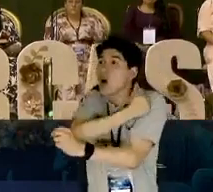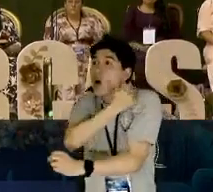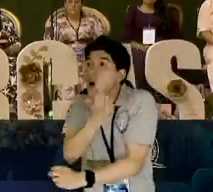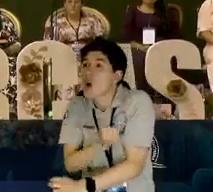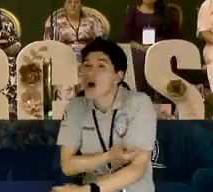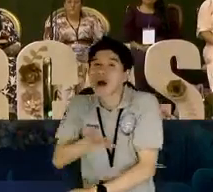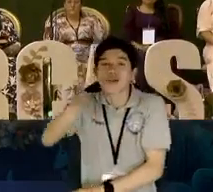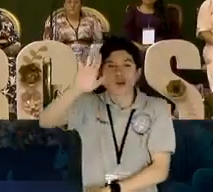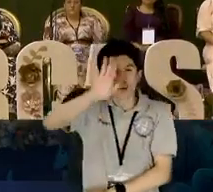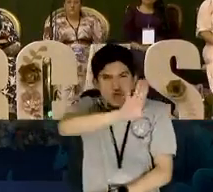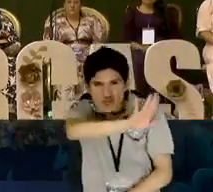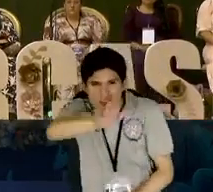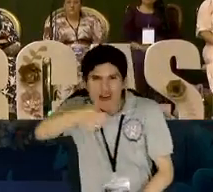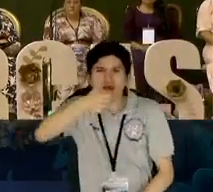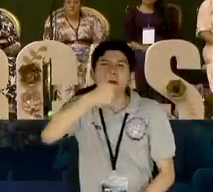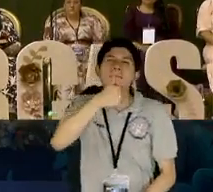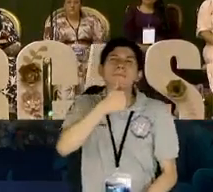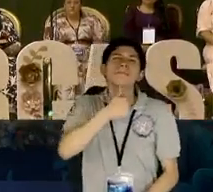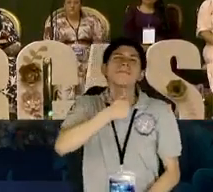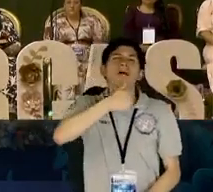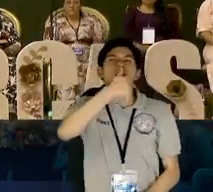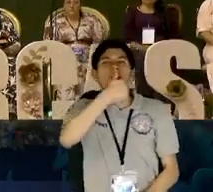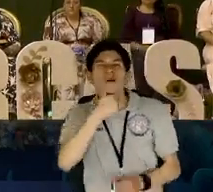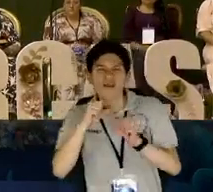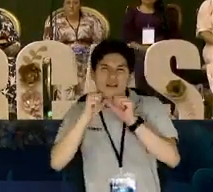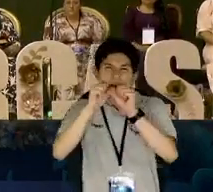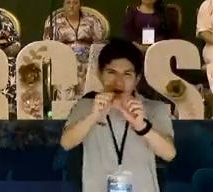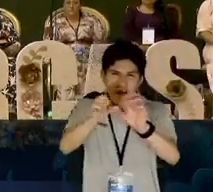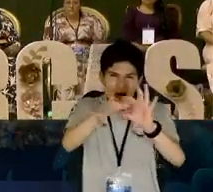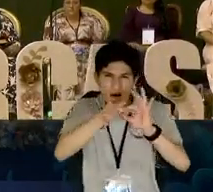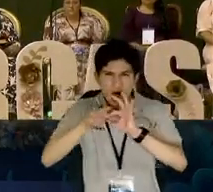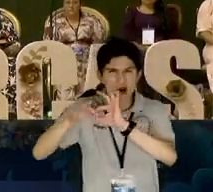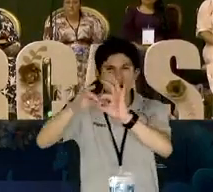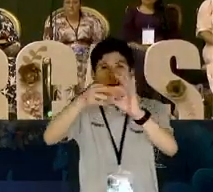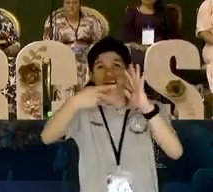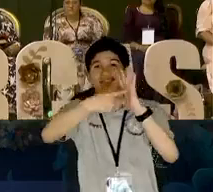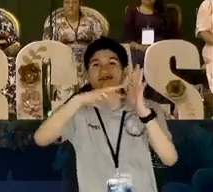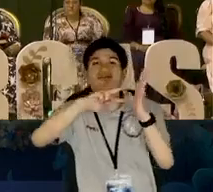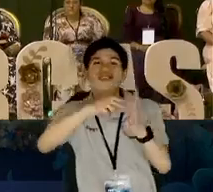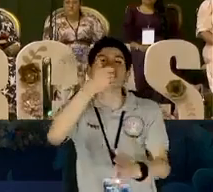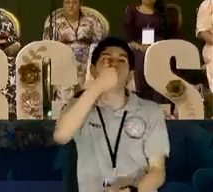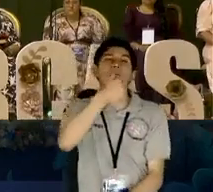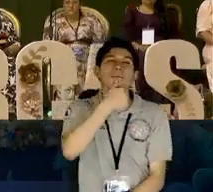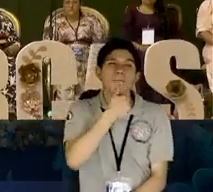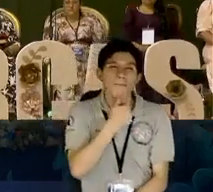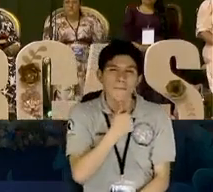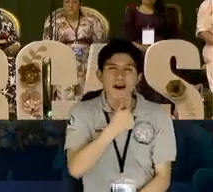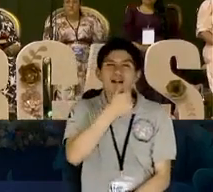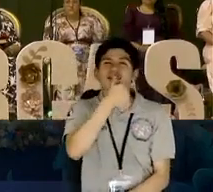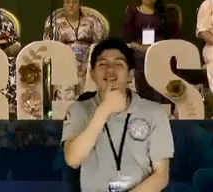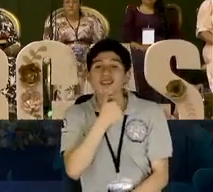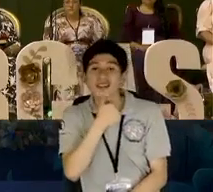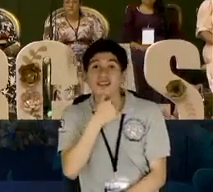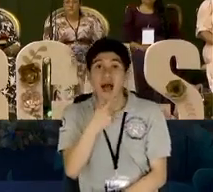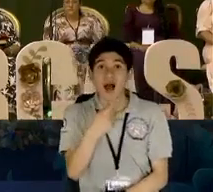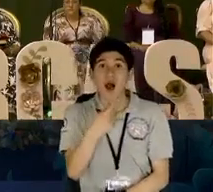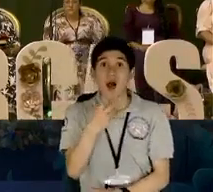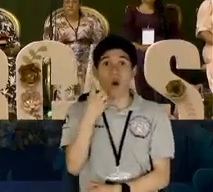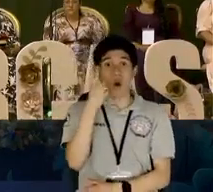Paciencia, permanecer en unidad también es tener paciencia. Y hace parte del fruto del Espíritu